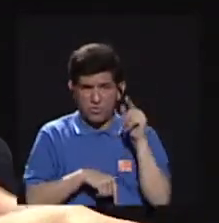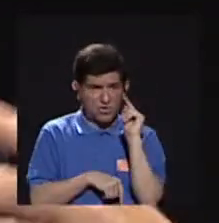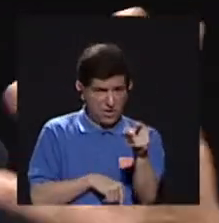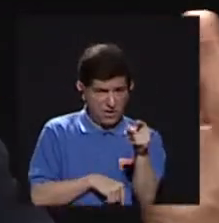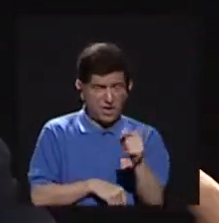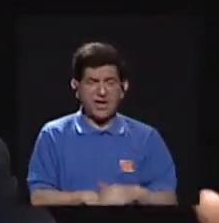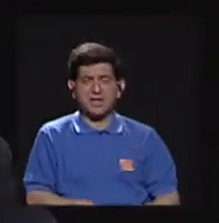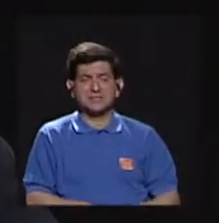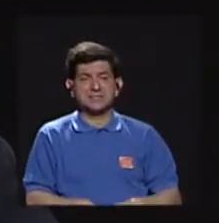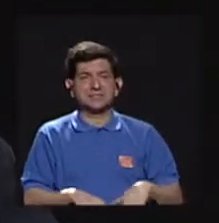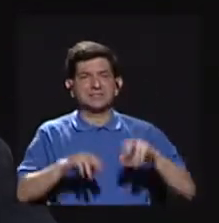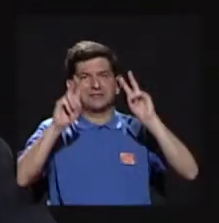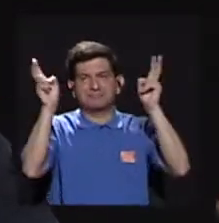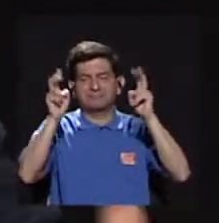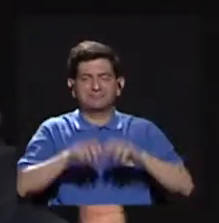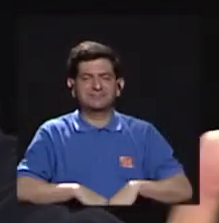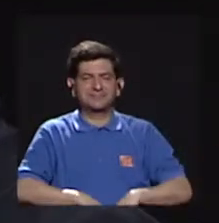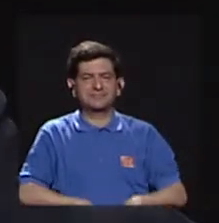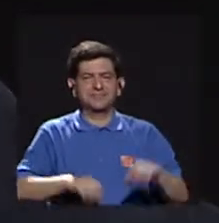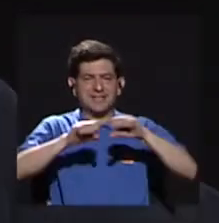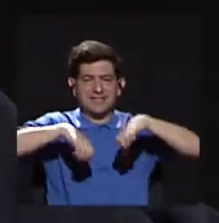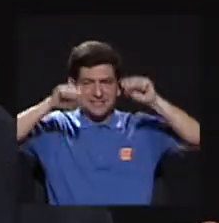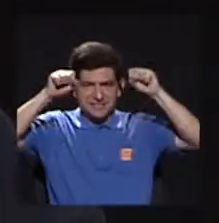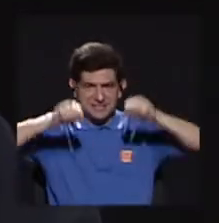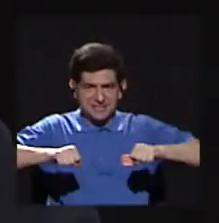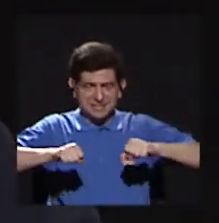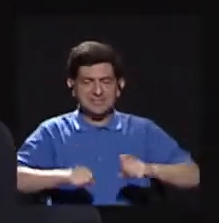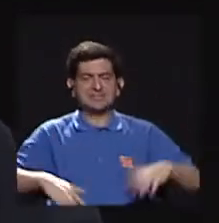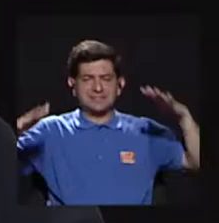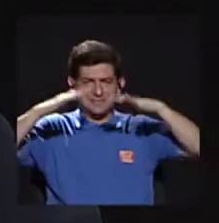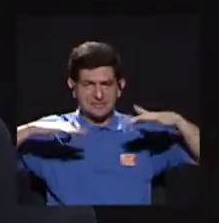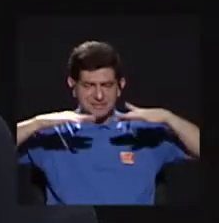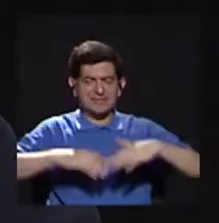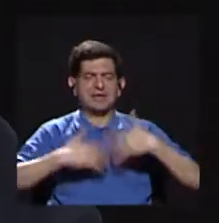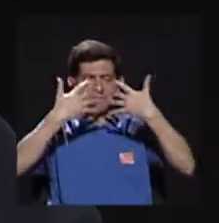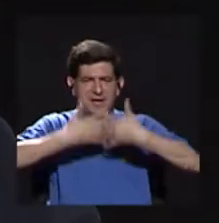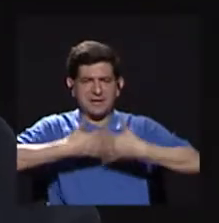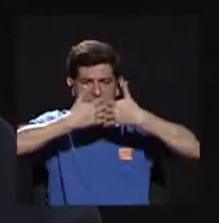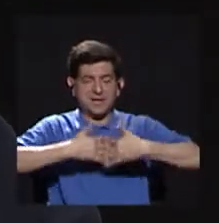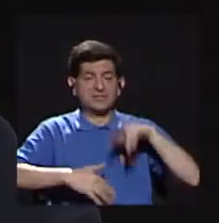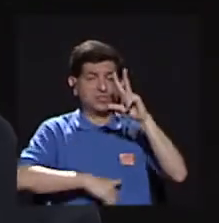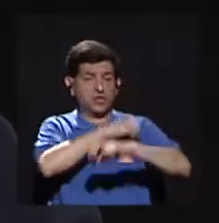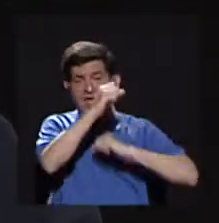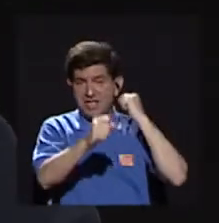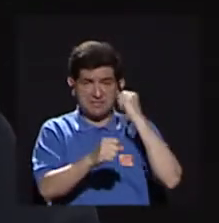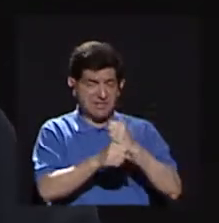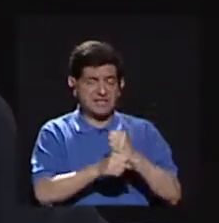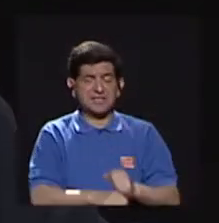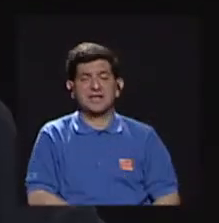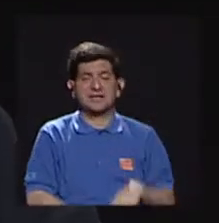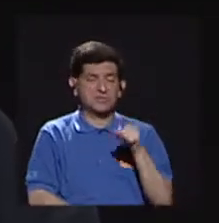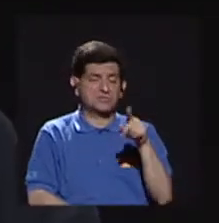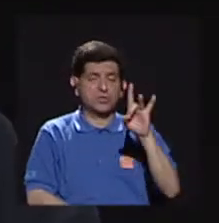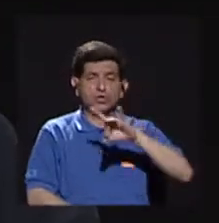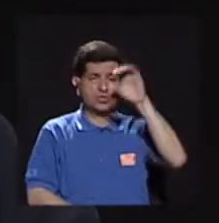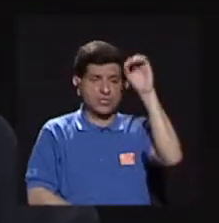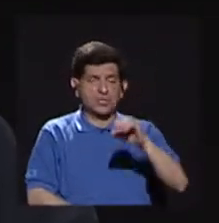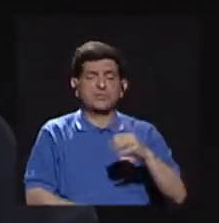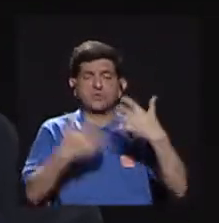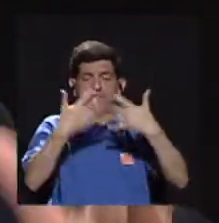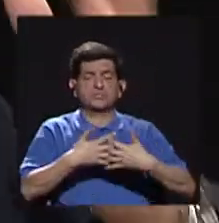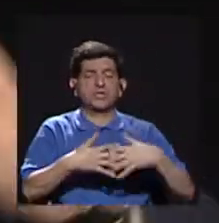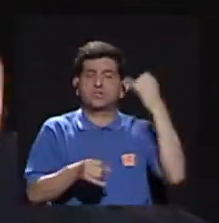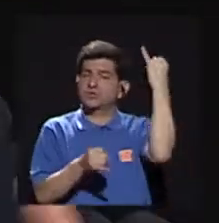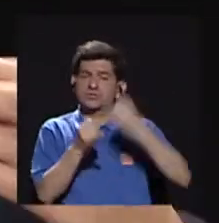ecosistema como le dicen ahora empresarial se mantenga en menos de tres años se puede morir el 80 por ciento de las